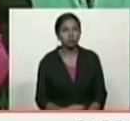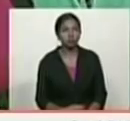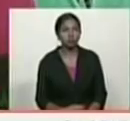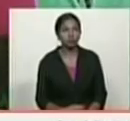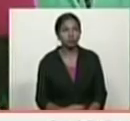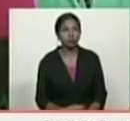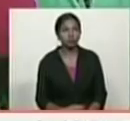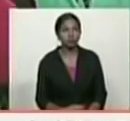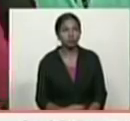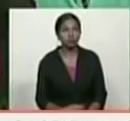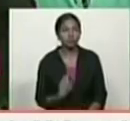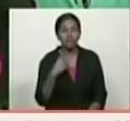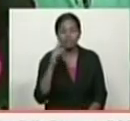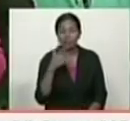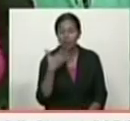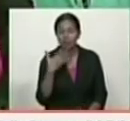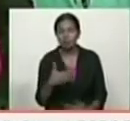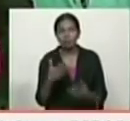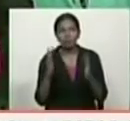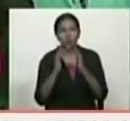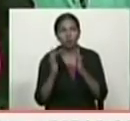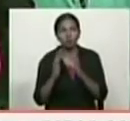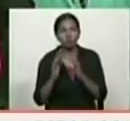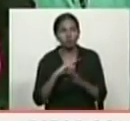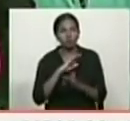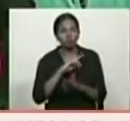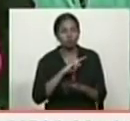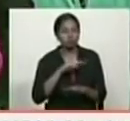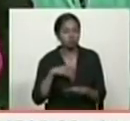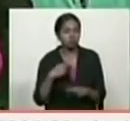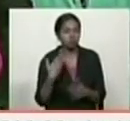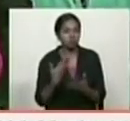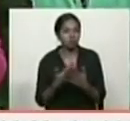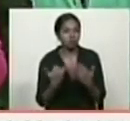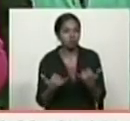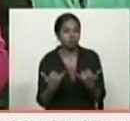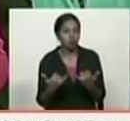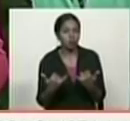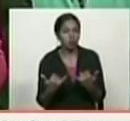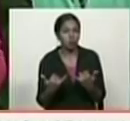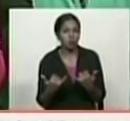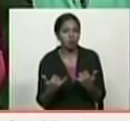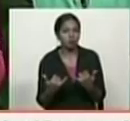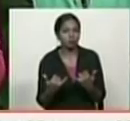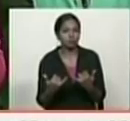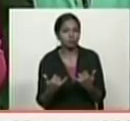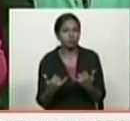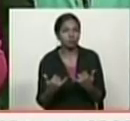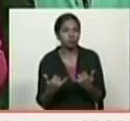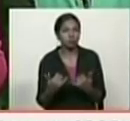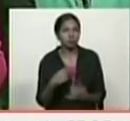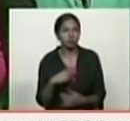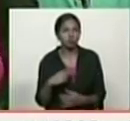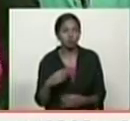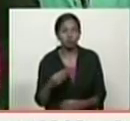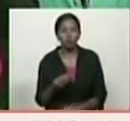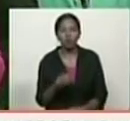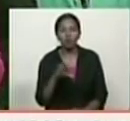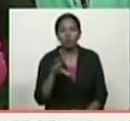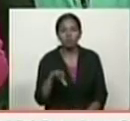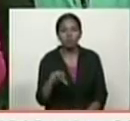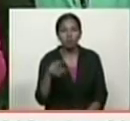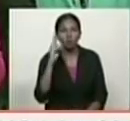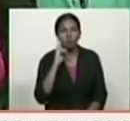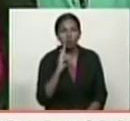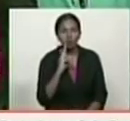Así es, gracias por el contacto que lo establecemos a esta hora desde la base aérea Teófilo Méndez en el municipio Caroní del estado Bolívar, donde